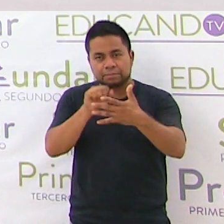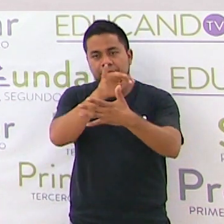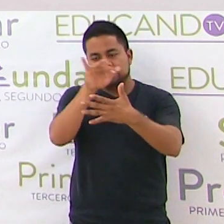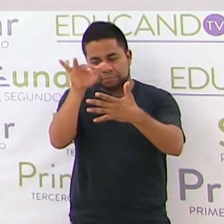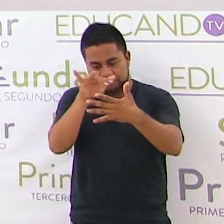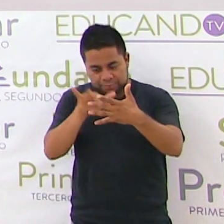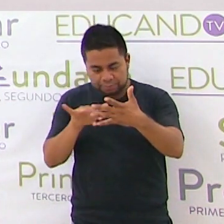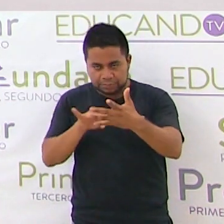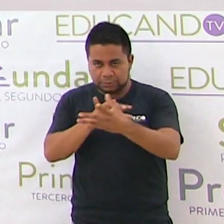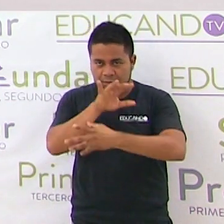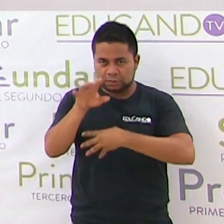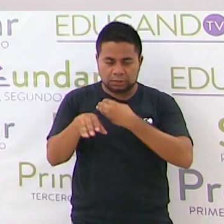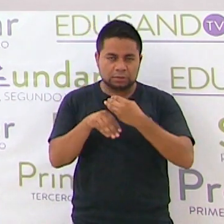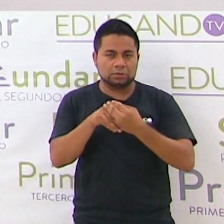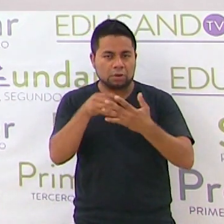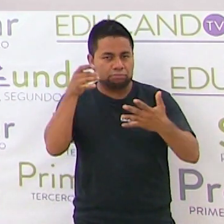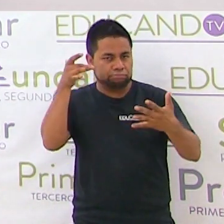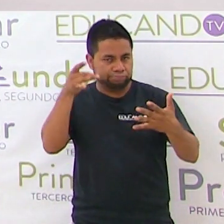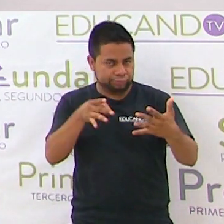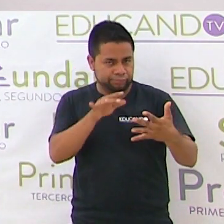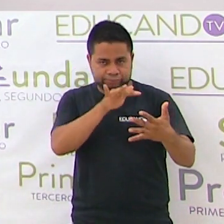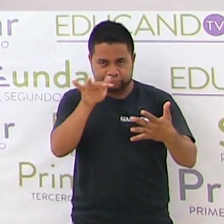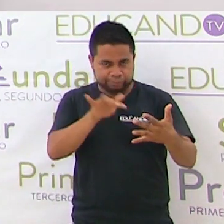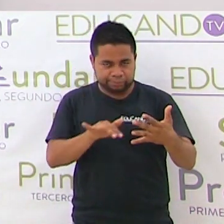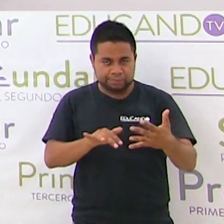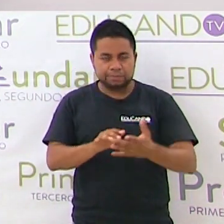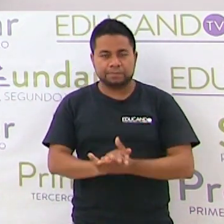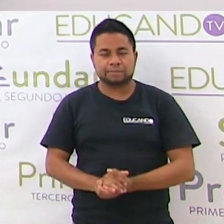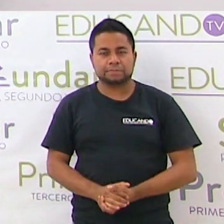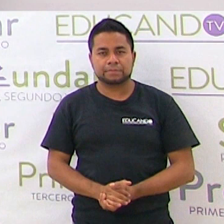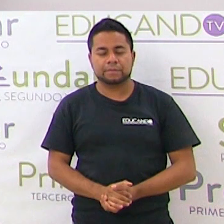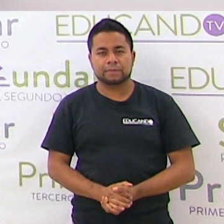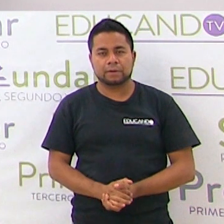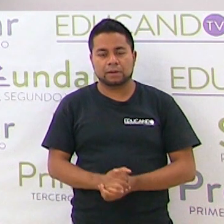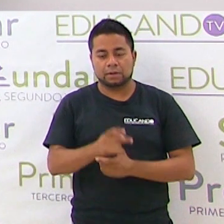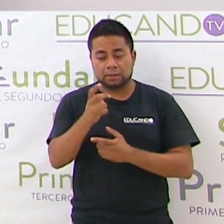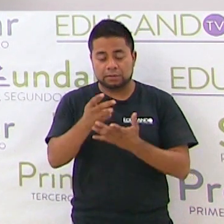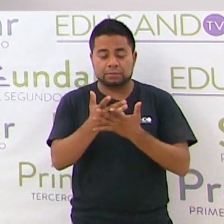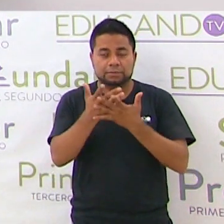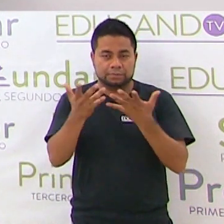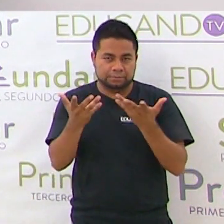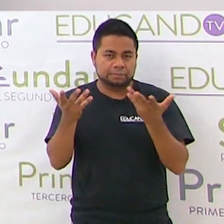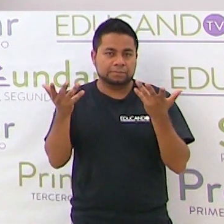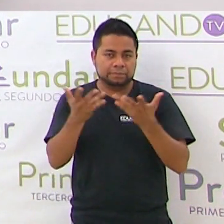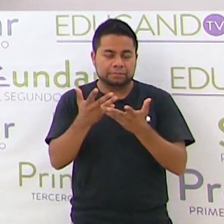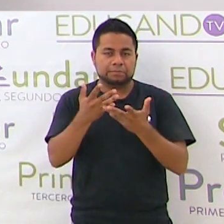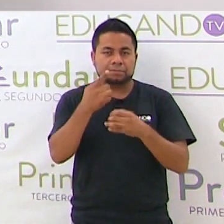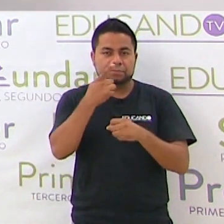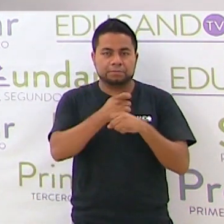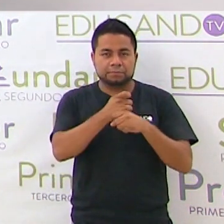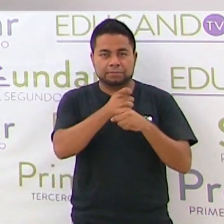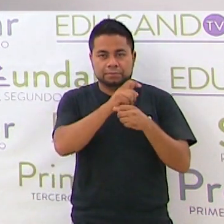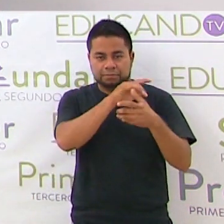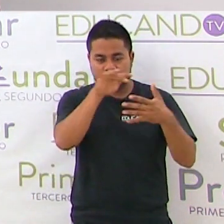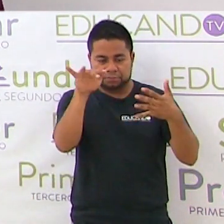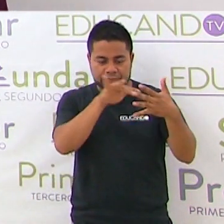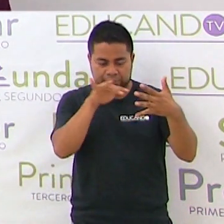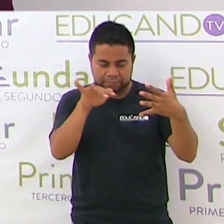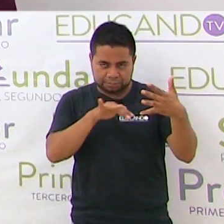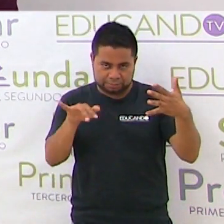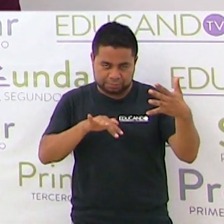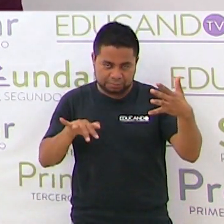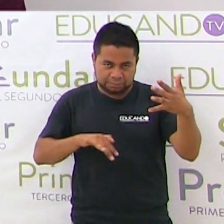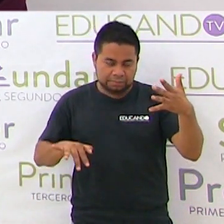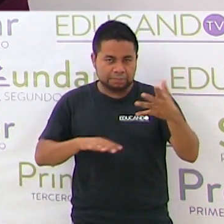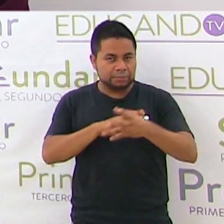completamente el texto. Es lo que vamos a hacer a continuación, leer completamente el